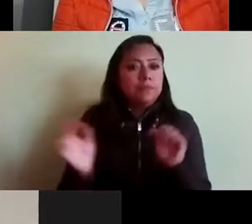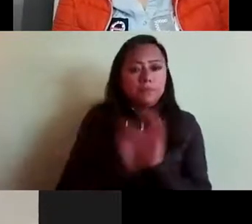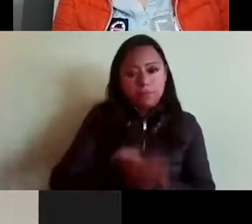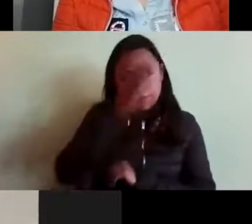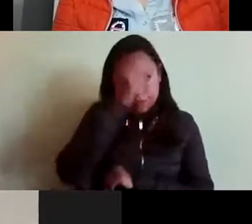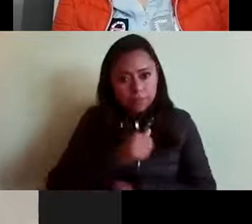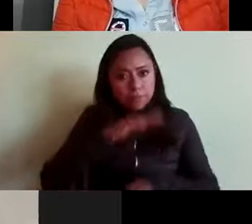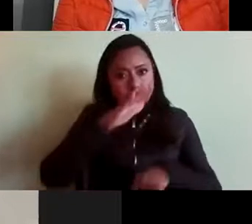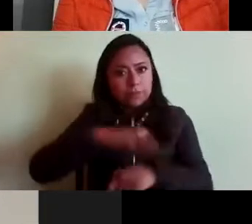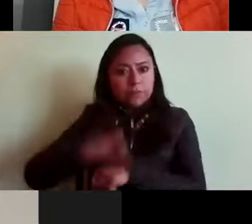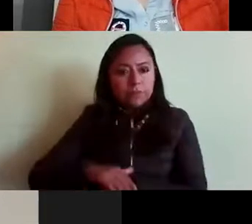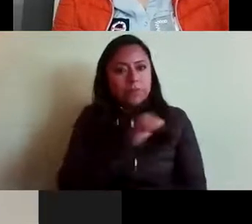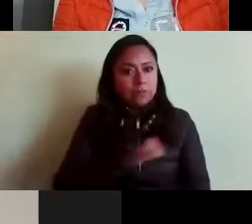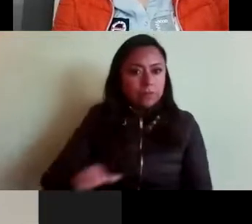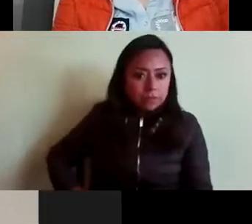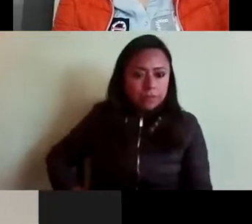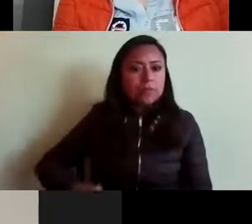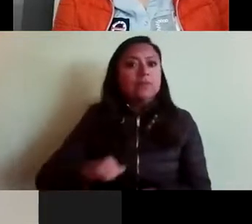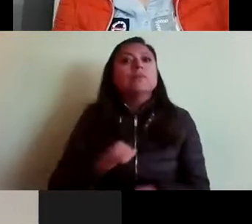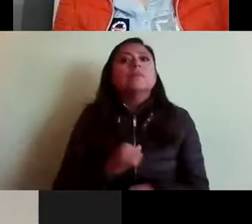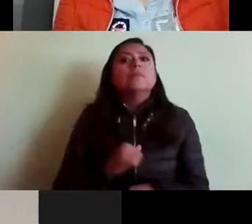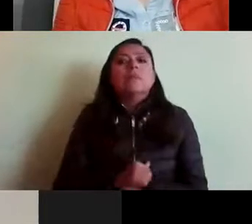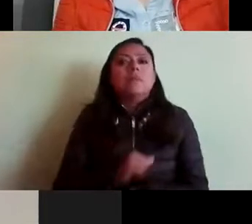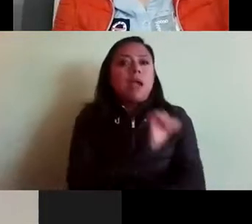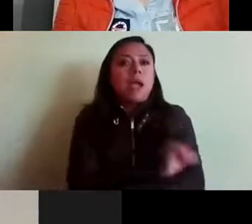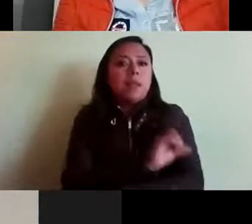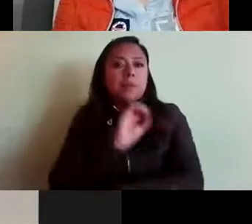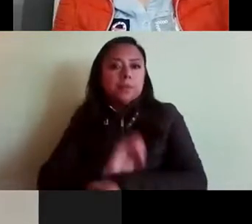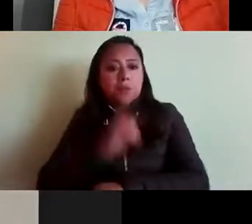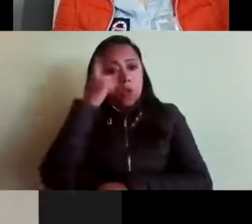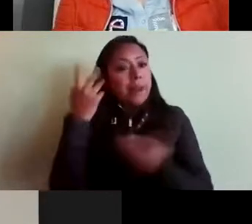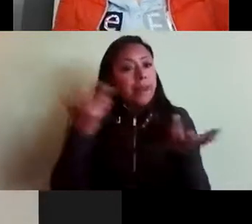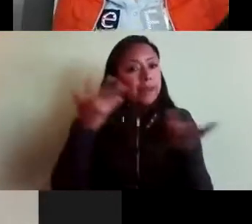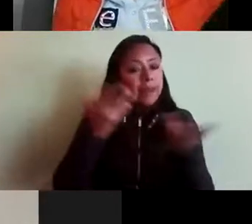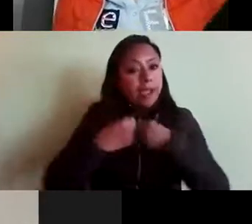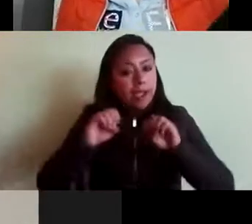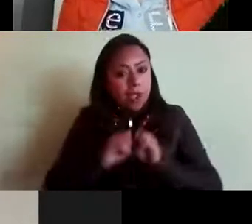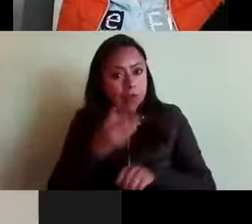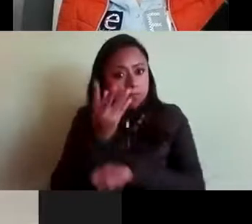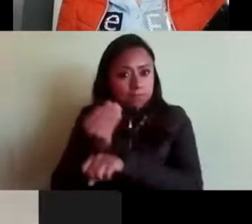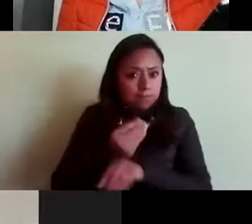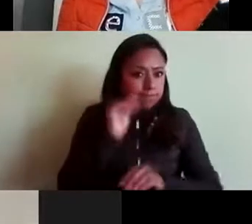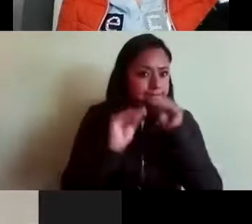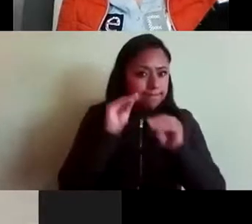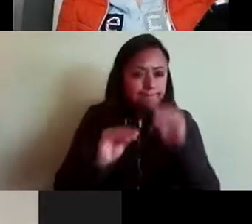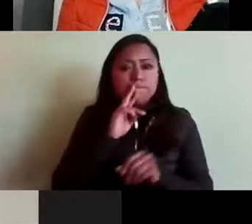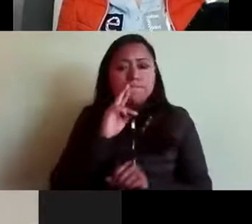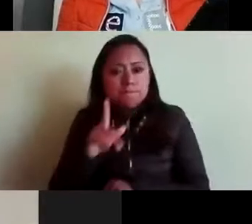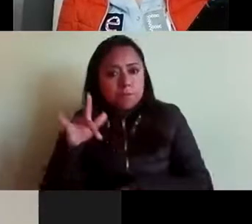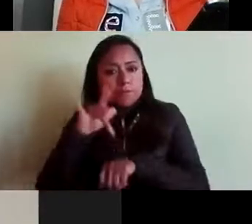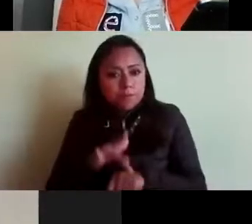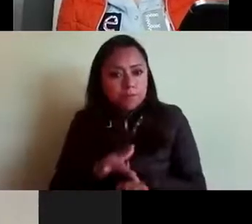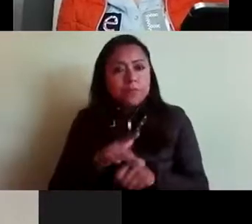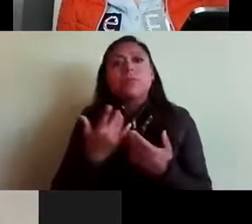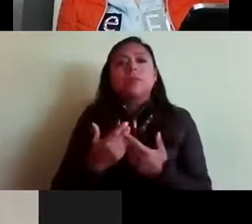exhorta a la alcaldesa en Álvaro Obregón para que realice obras de mantenimiento y mejoramiento físico a la cancha